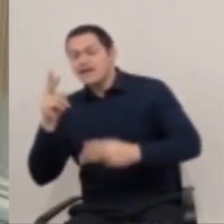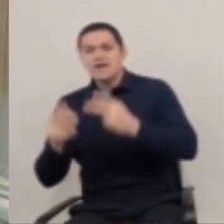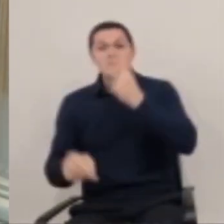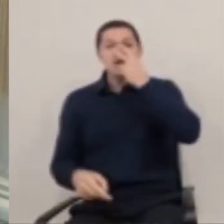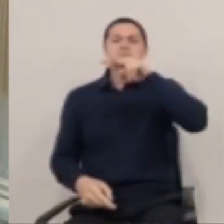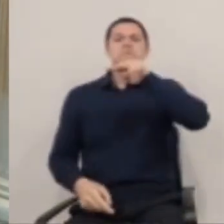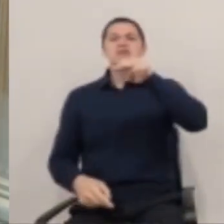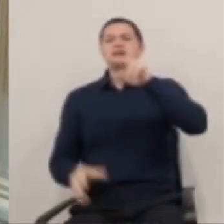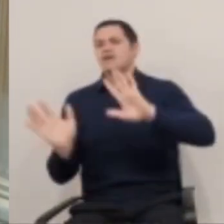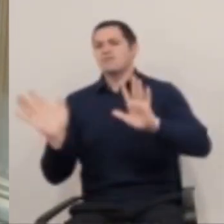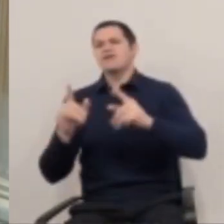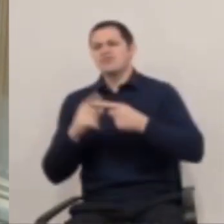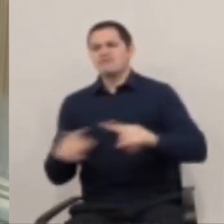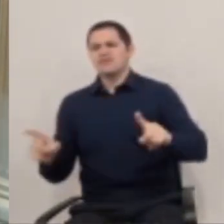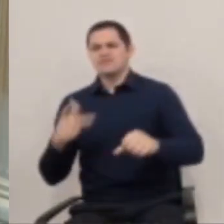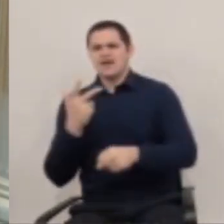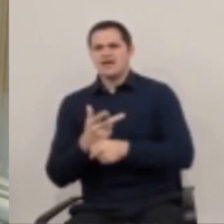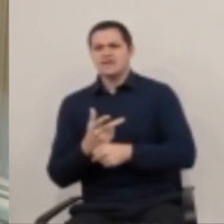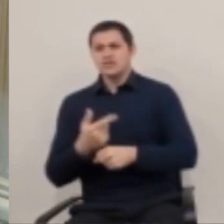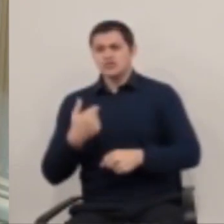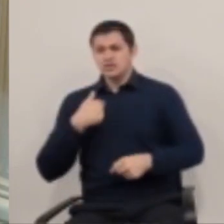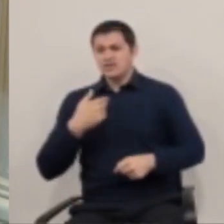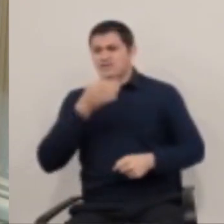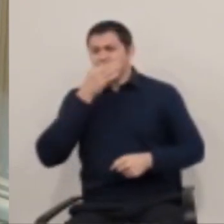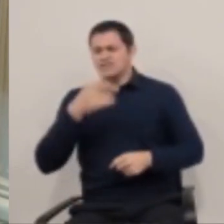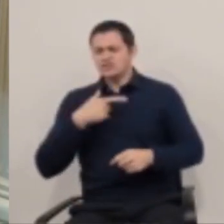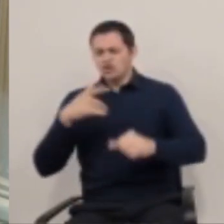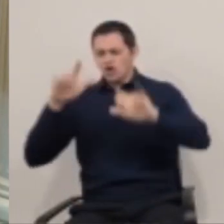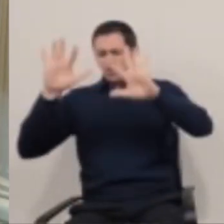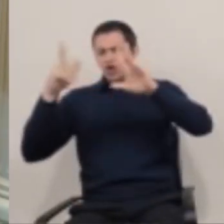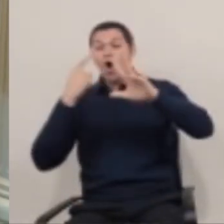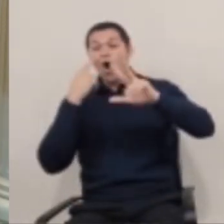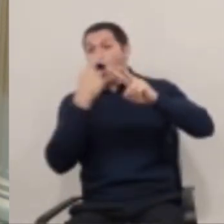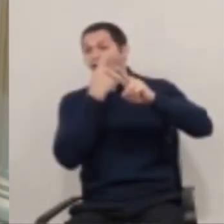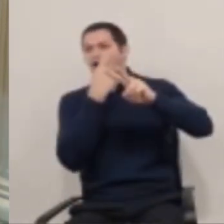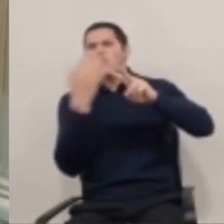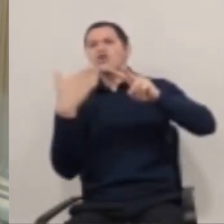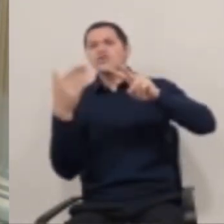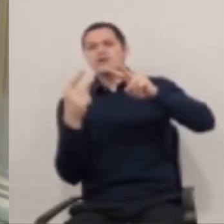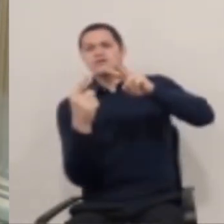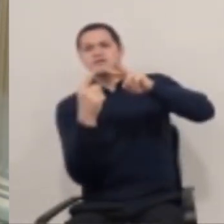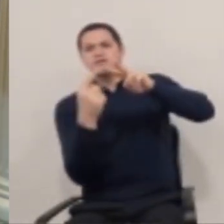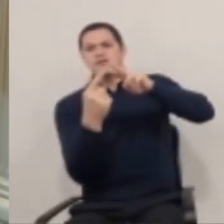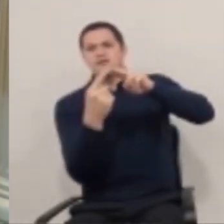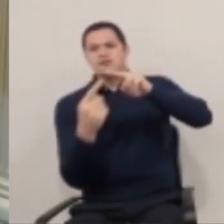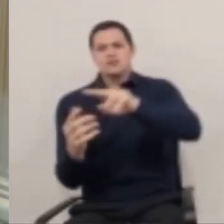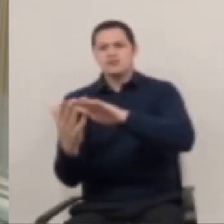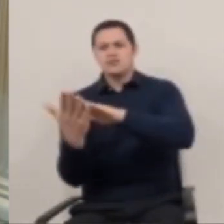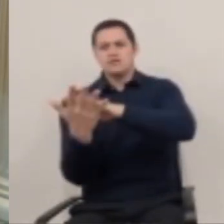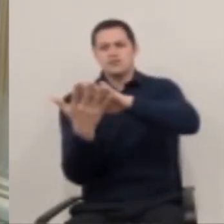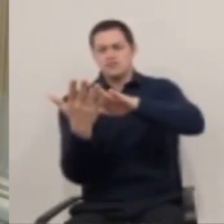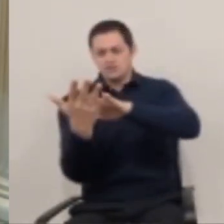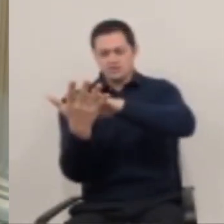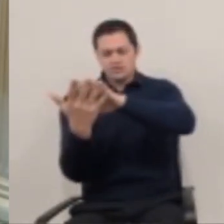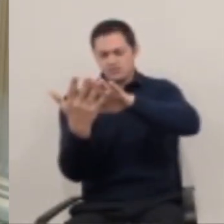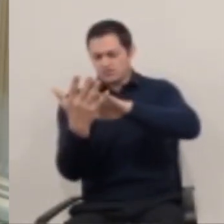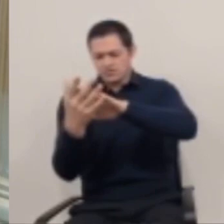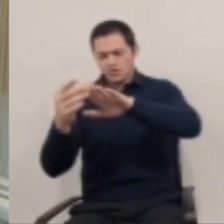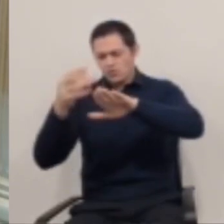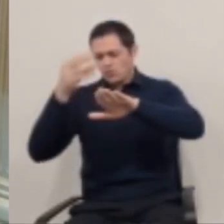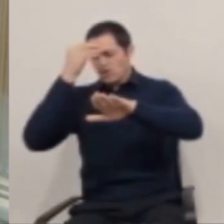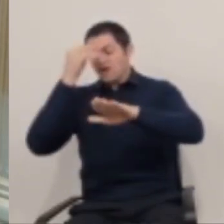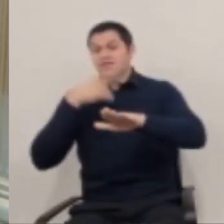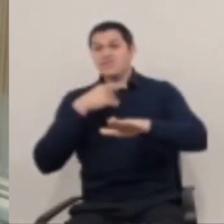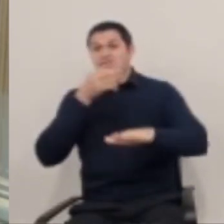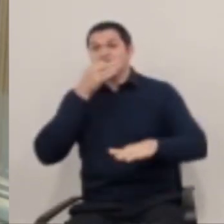Auger: tengo los ojos en los extremos de los dedos. Es interesante problematizar y tensionar la relación entre el ojo y la imagen y